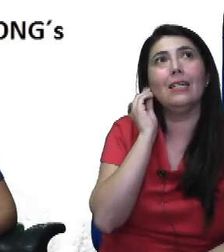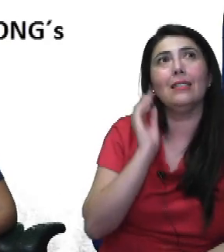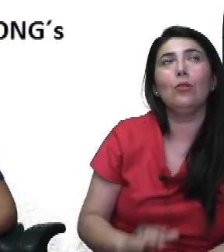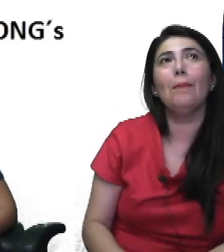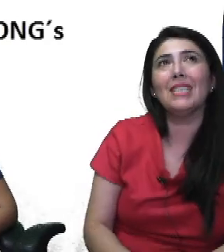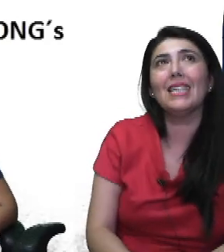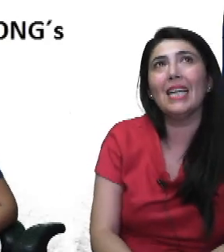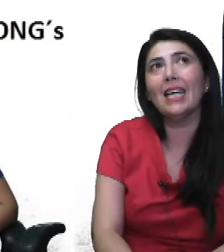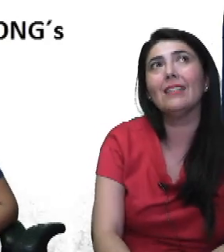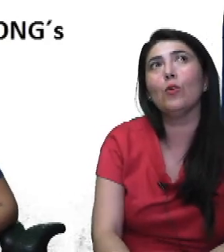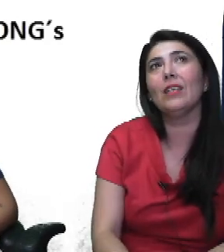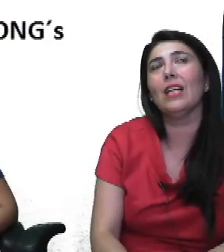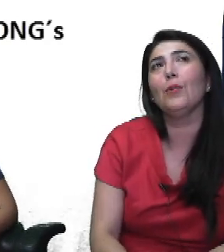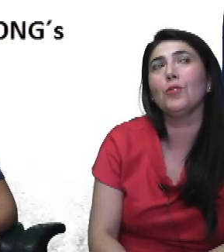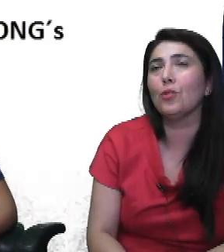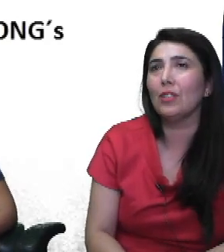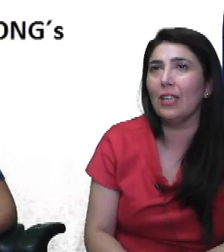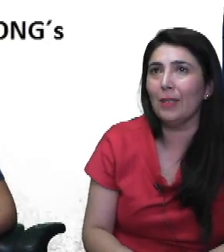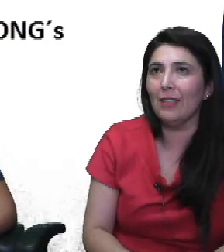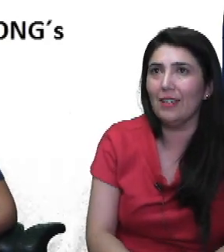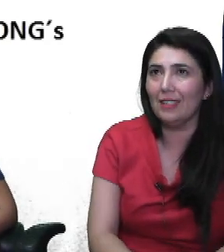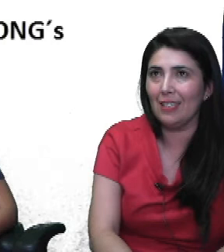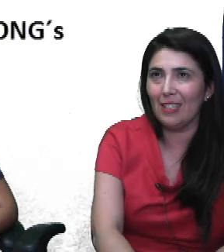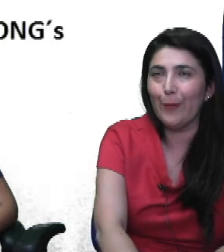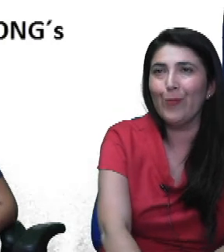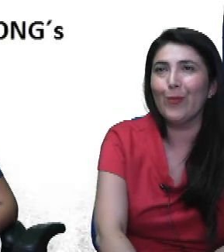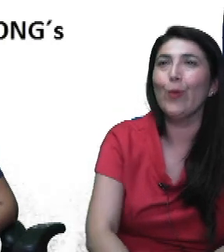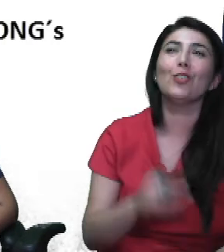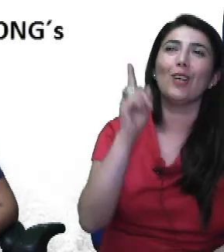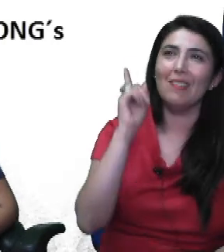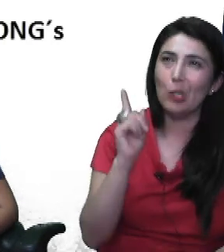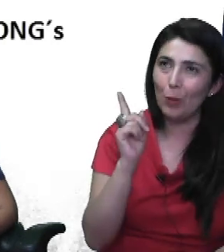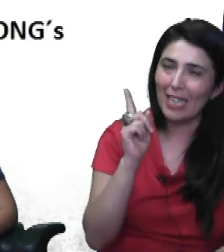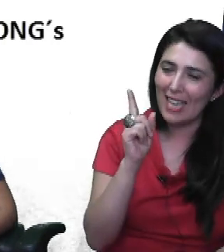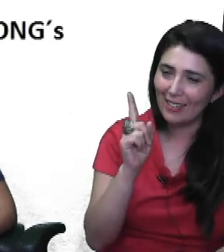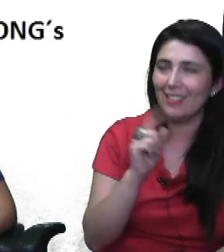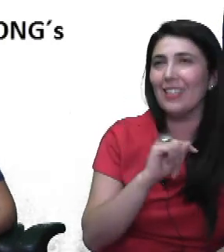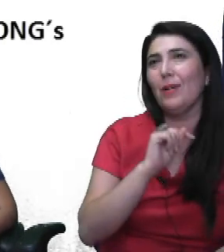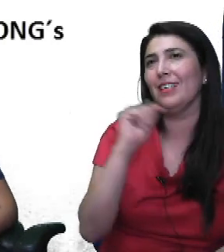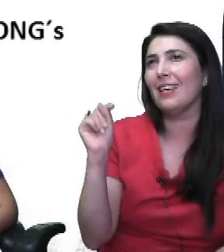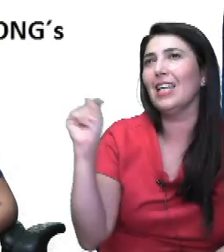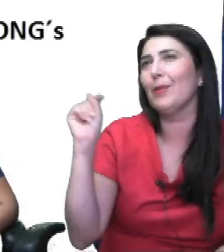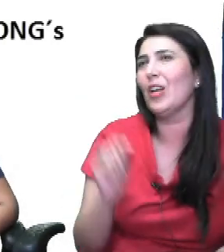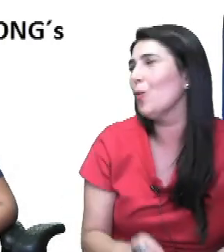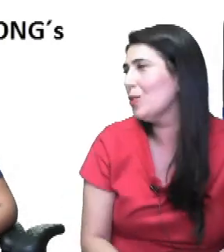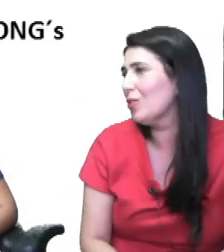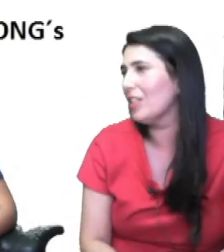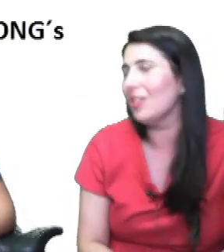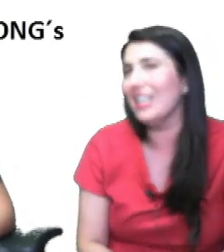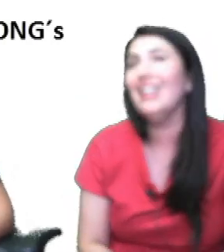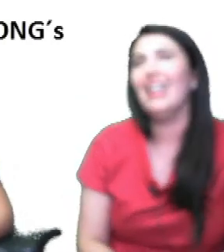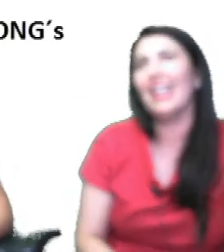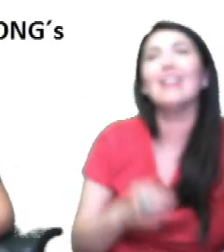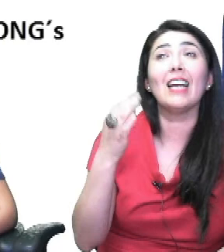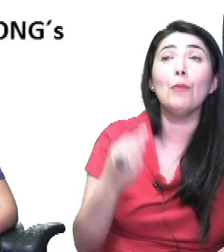concreta son las mesas técnicas de salud mental y apoyo psicosocial en emergencia y desastre. Una acción clave que nos plantea IASC y nos plantea en realidad la mayoría de los documentos